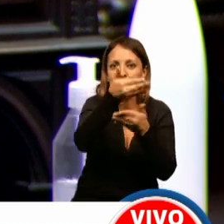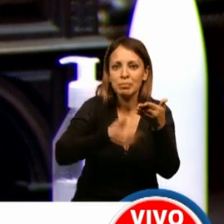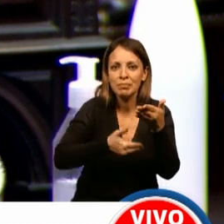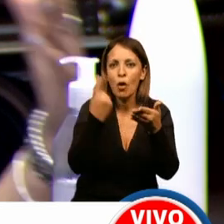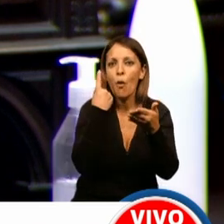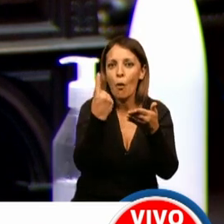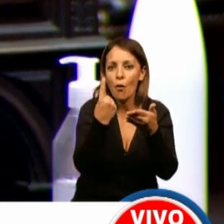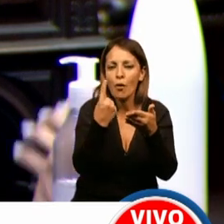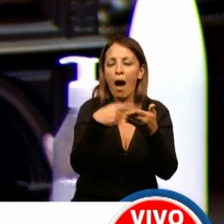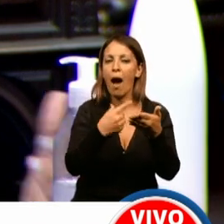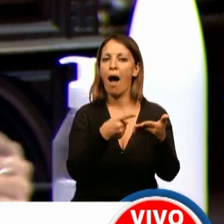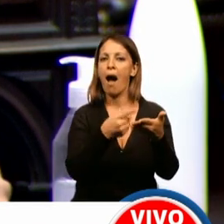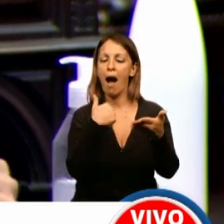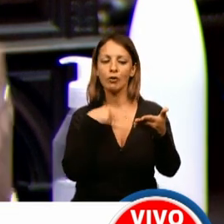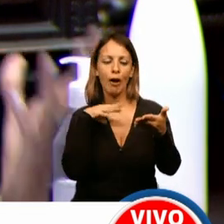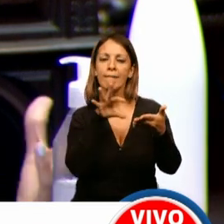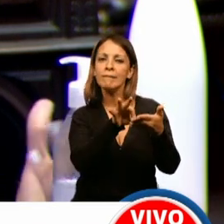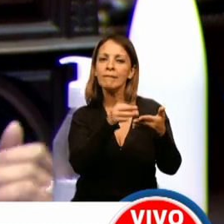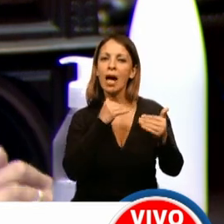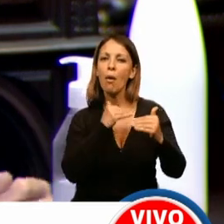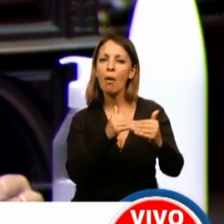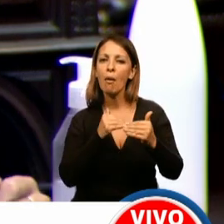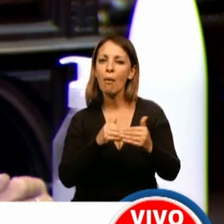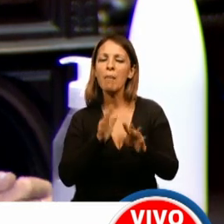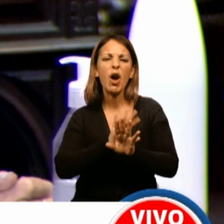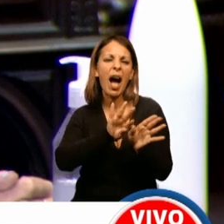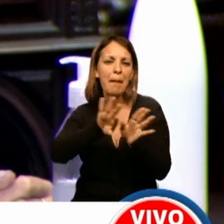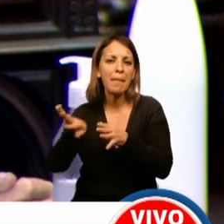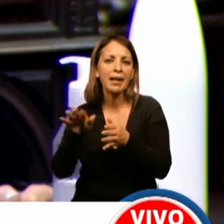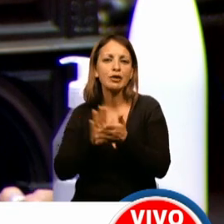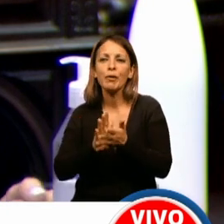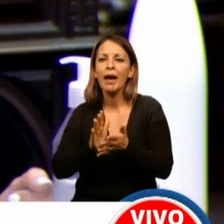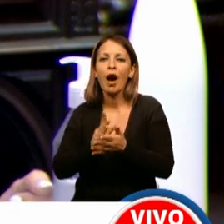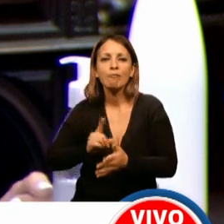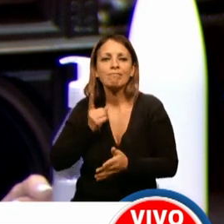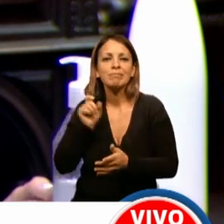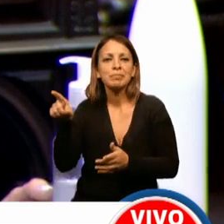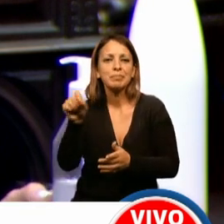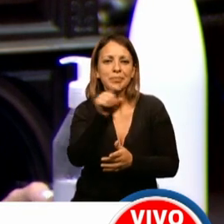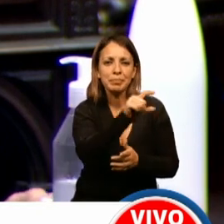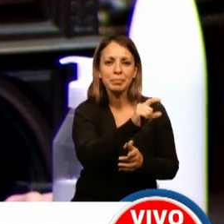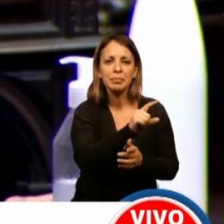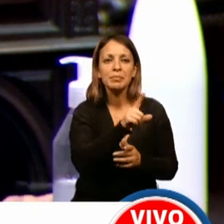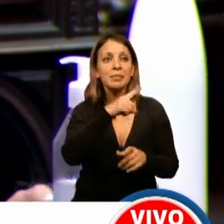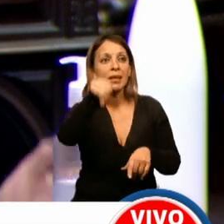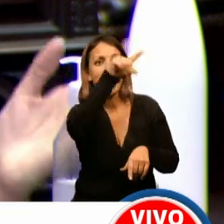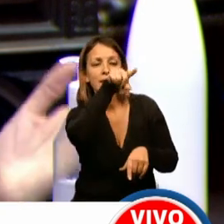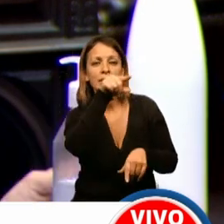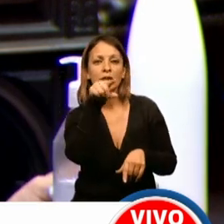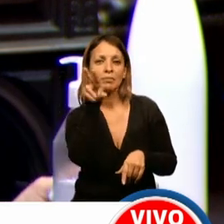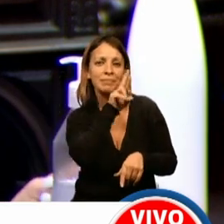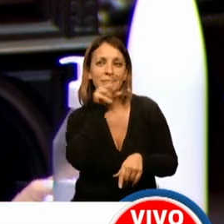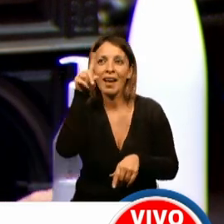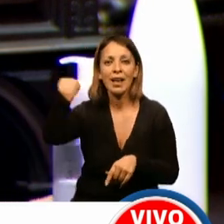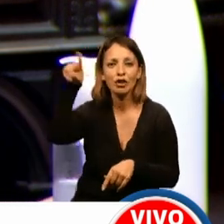reconocerse pero más allá del ego de los legisladores que ellas ellos que nos acompañan que están